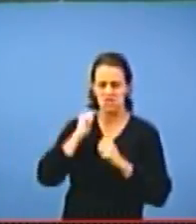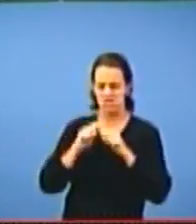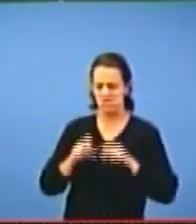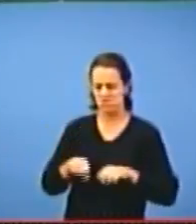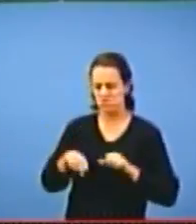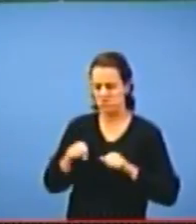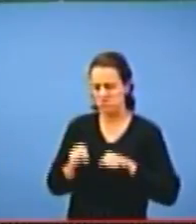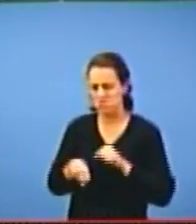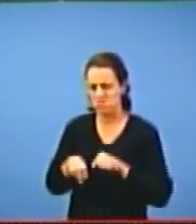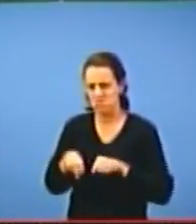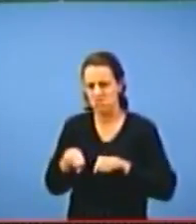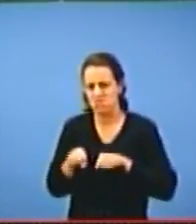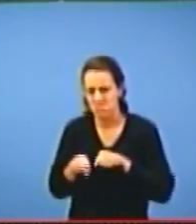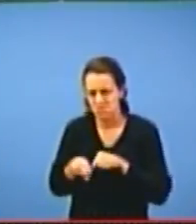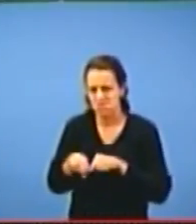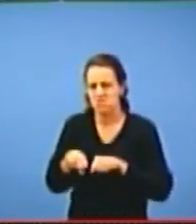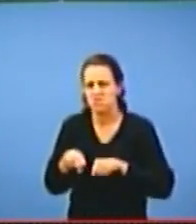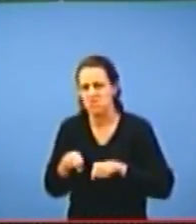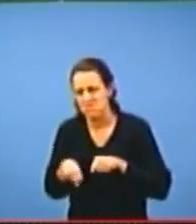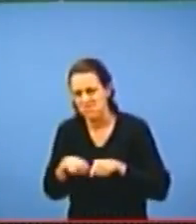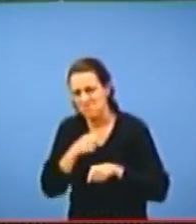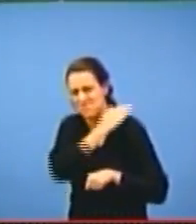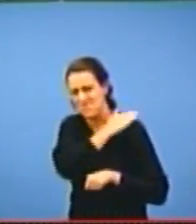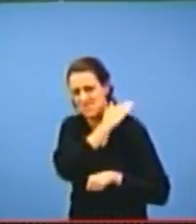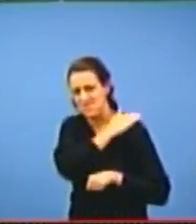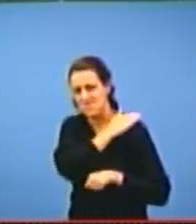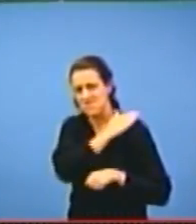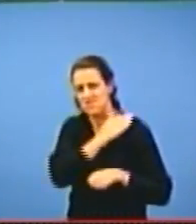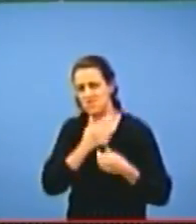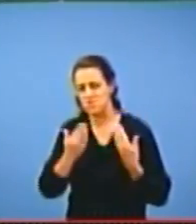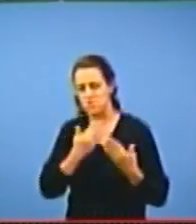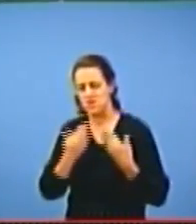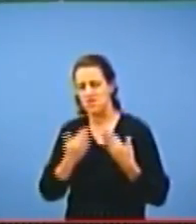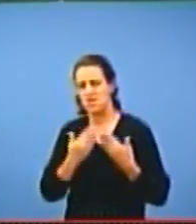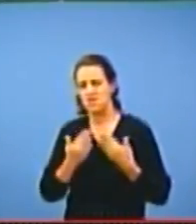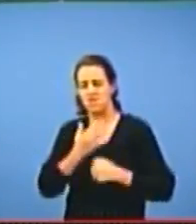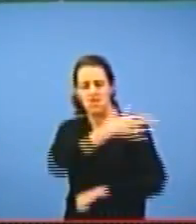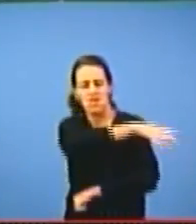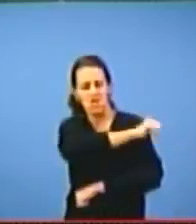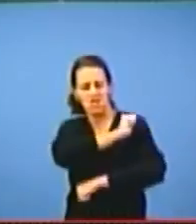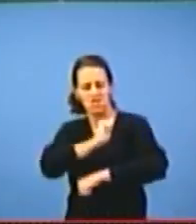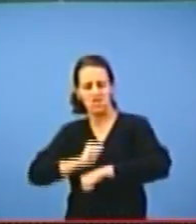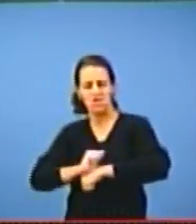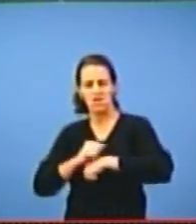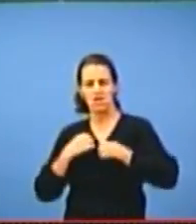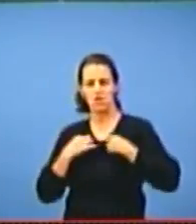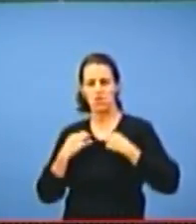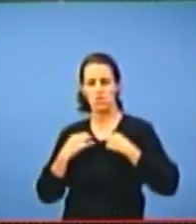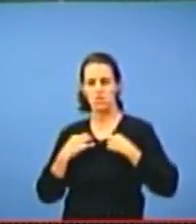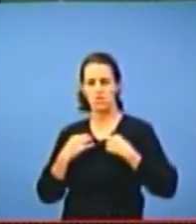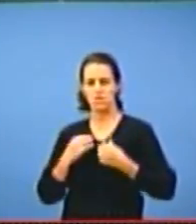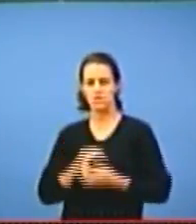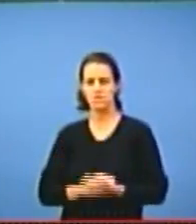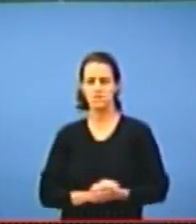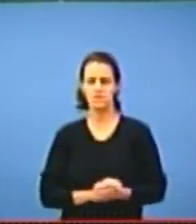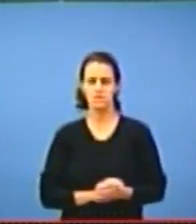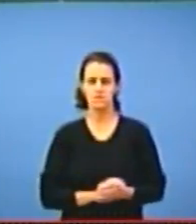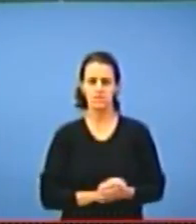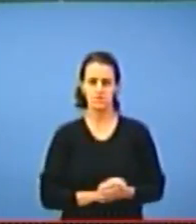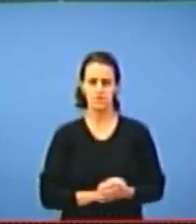Vive esforzado cargando cargas. Y Jesús dio testimonio respecto de él.